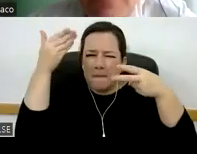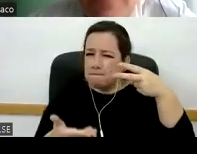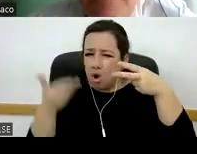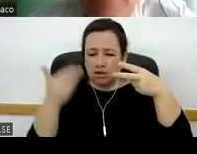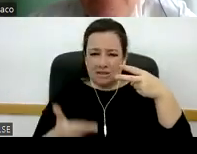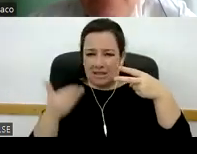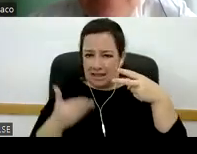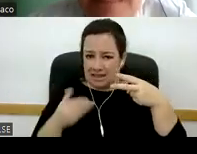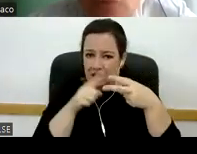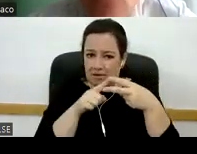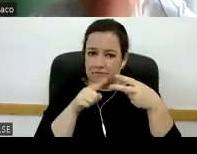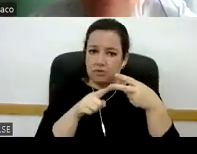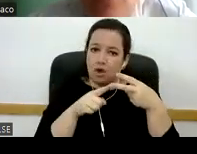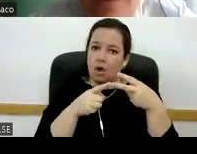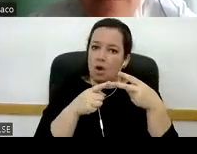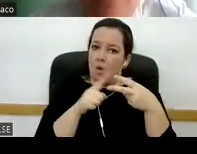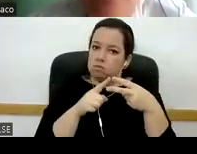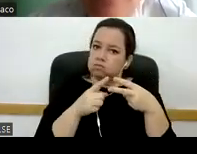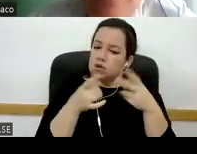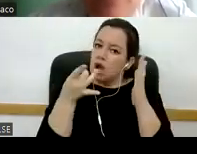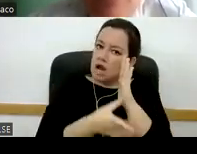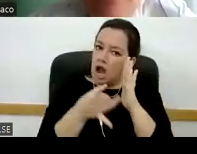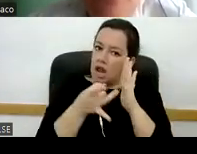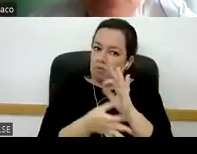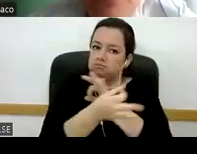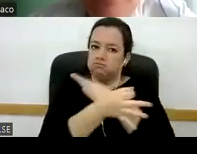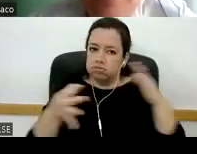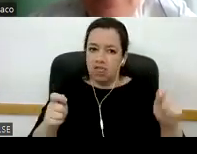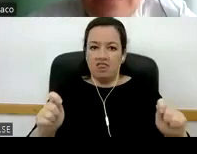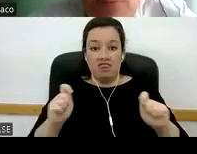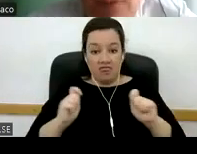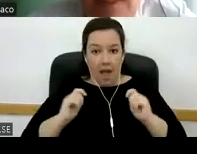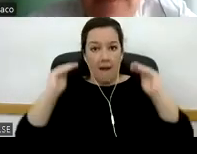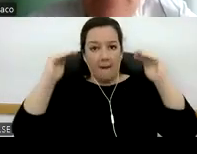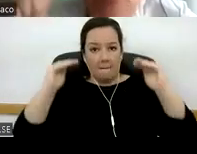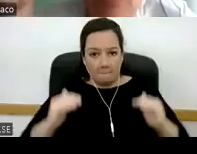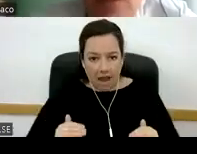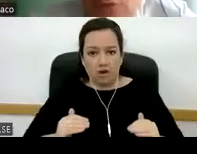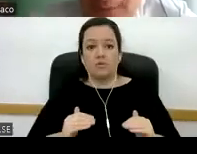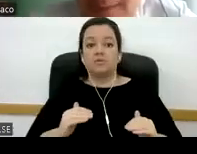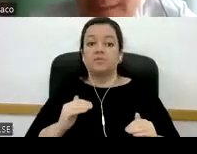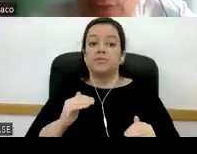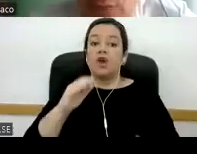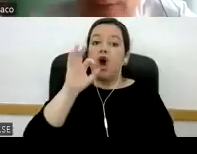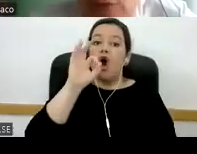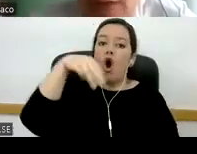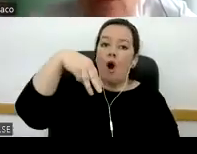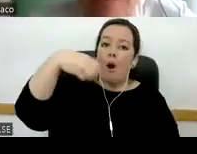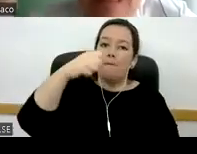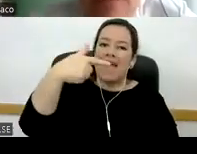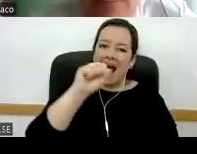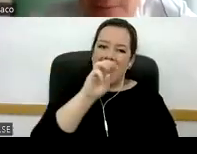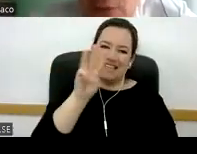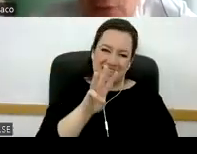especialmente intensos o eficaces a la hora de disminuir la homocisteína. Por un lado, los omega 3, como ácidos